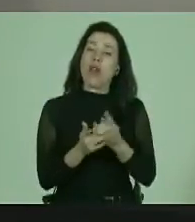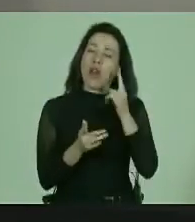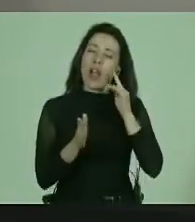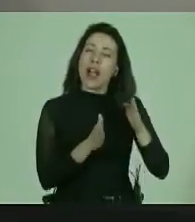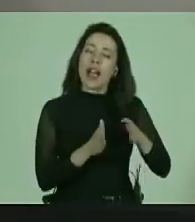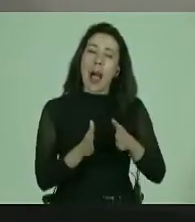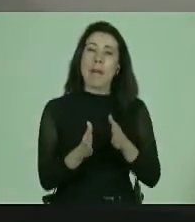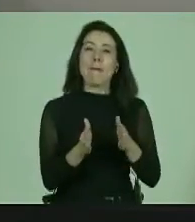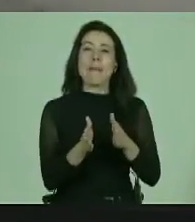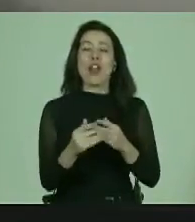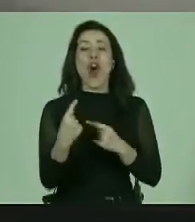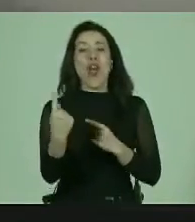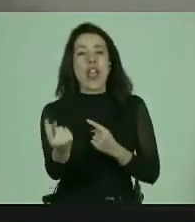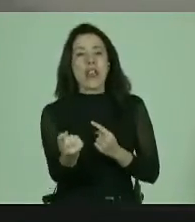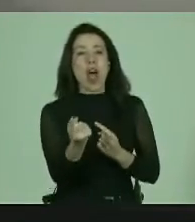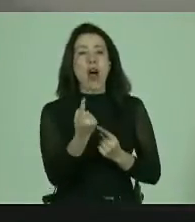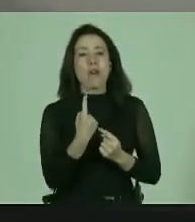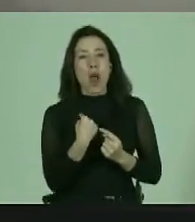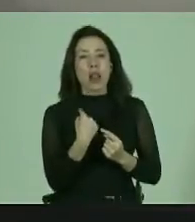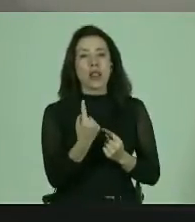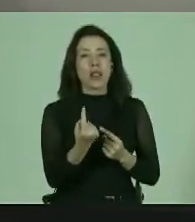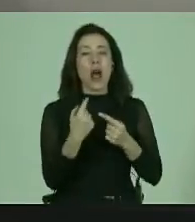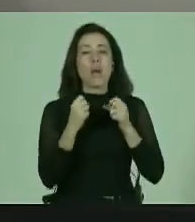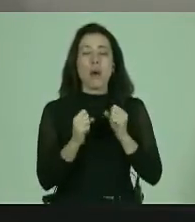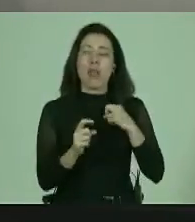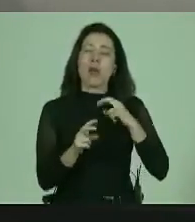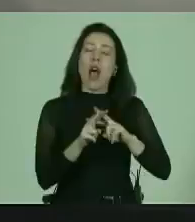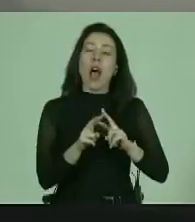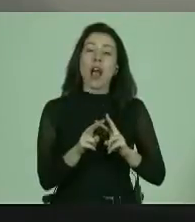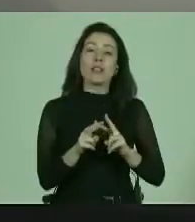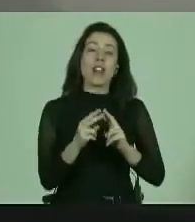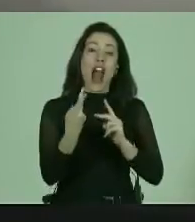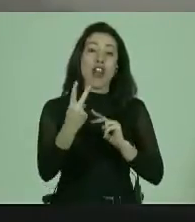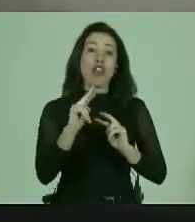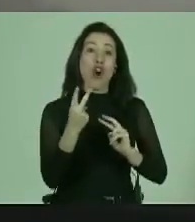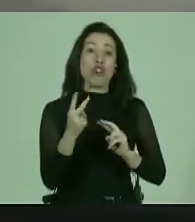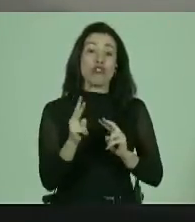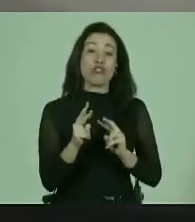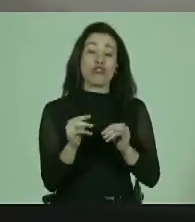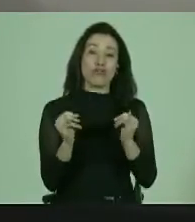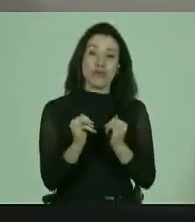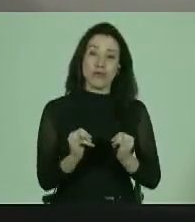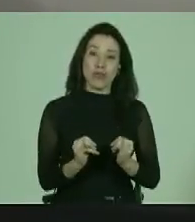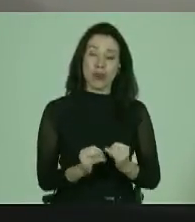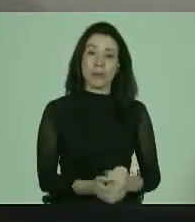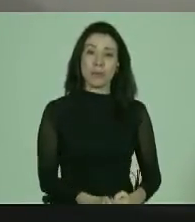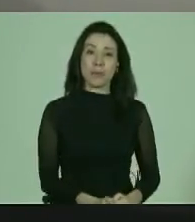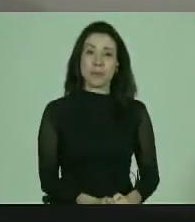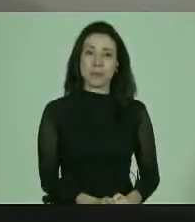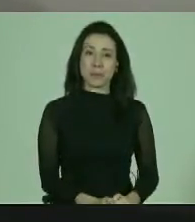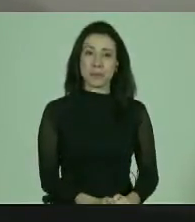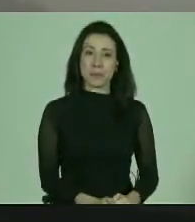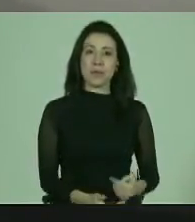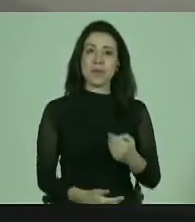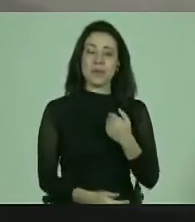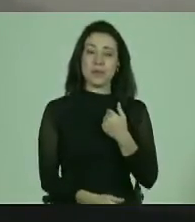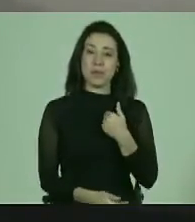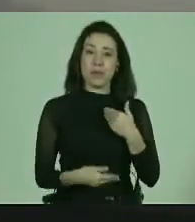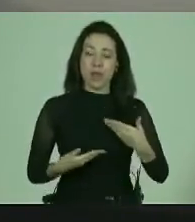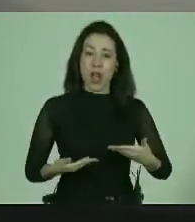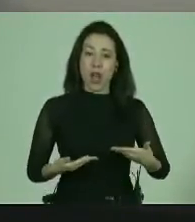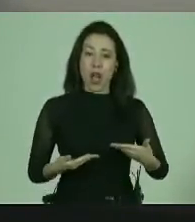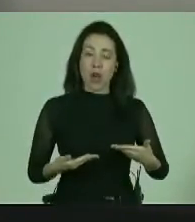camino de ida y de vuelta que uno puede recorrer en los dos sentidos bueno me me corresponde